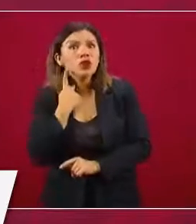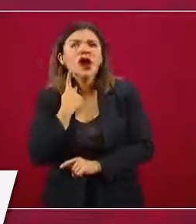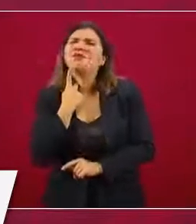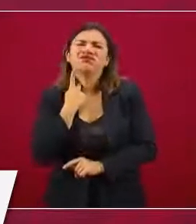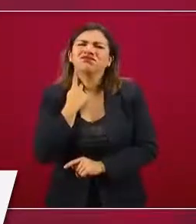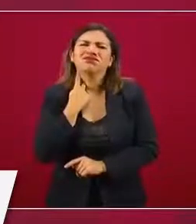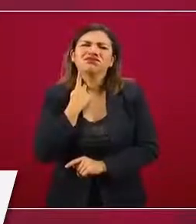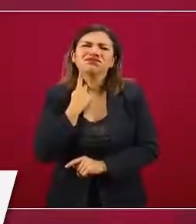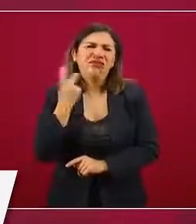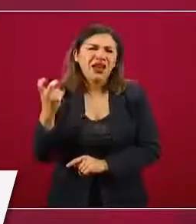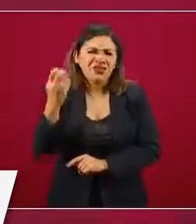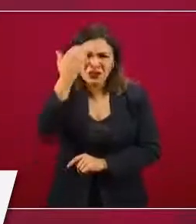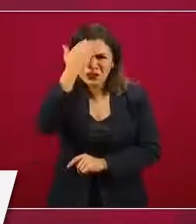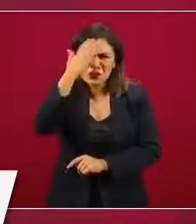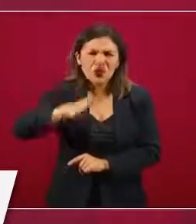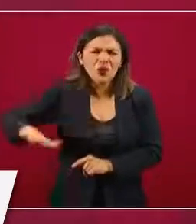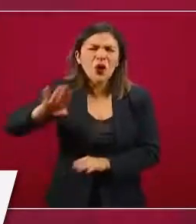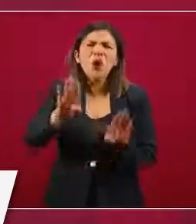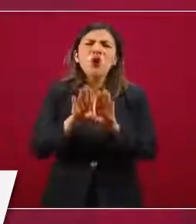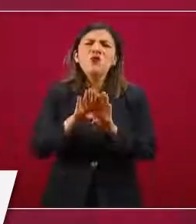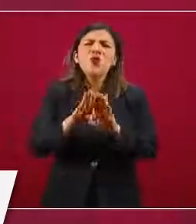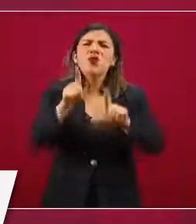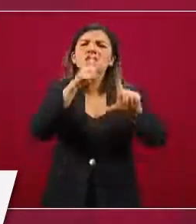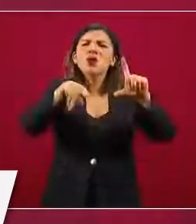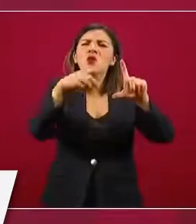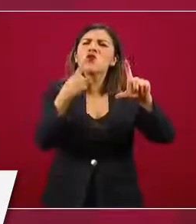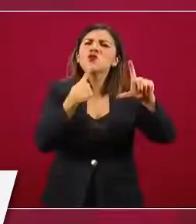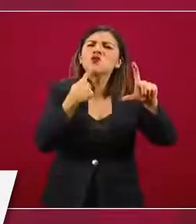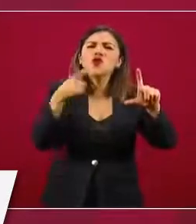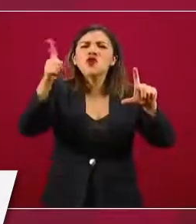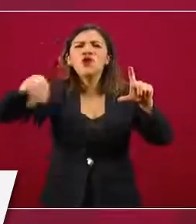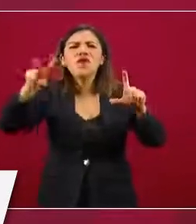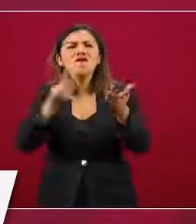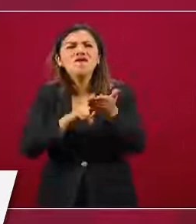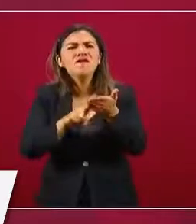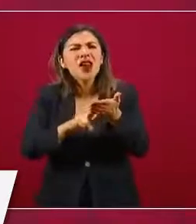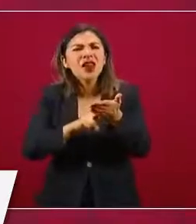Eso de el círculo rojo y el círculo verde,